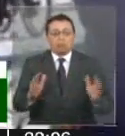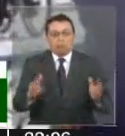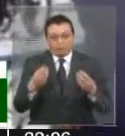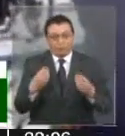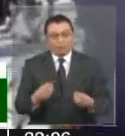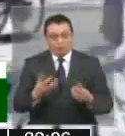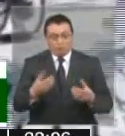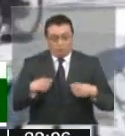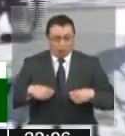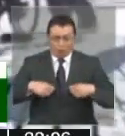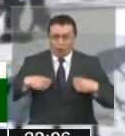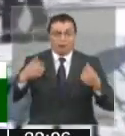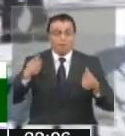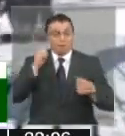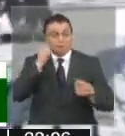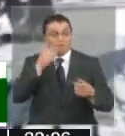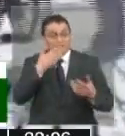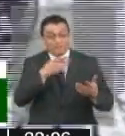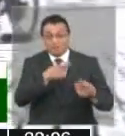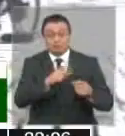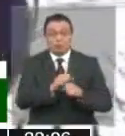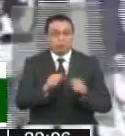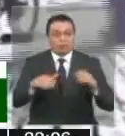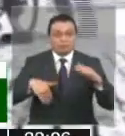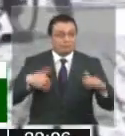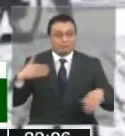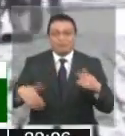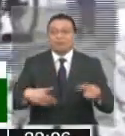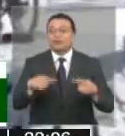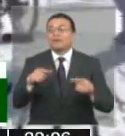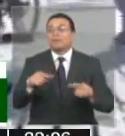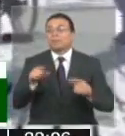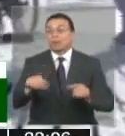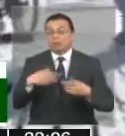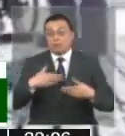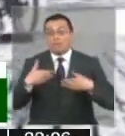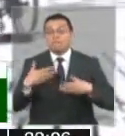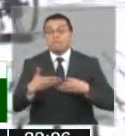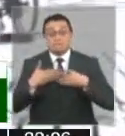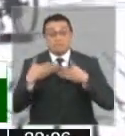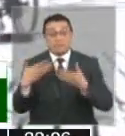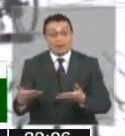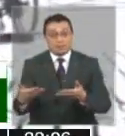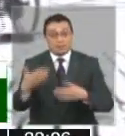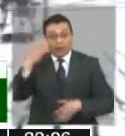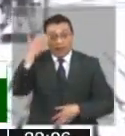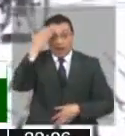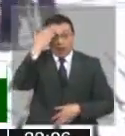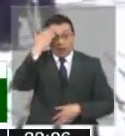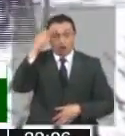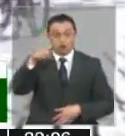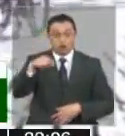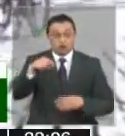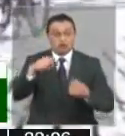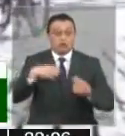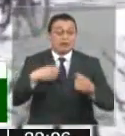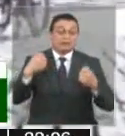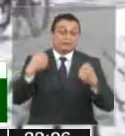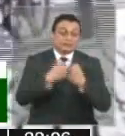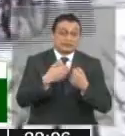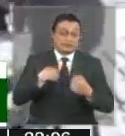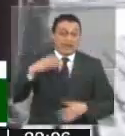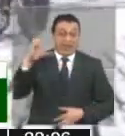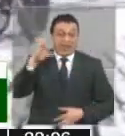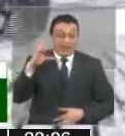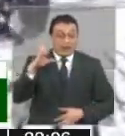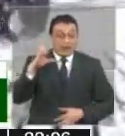más temprana juventud lo logré ya. Y después... Tiene, me invitaron en agosto del año del accidente. Yo tuve el accidente en